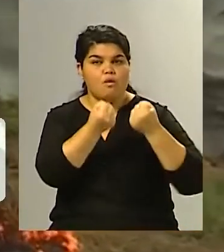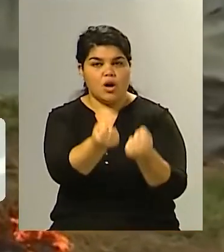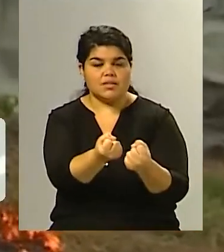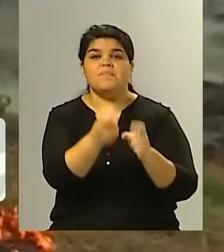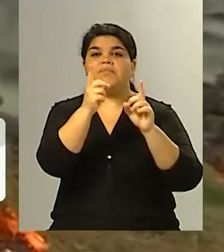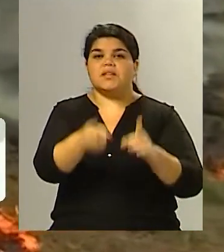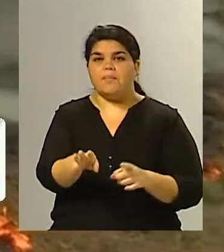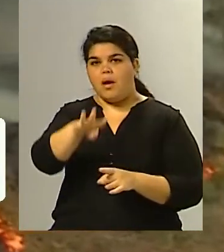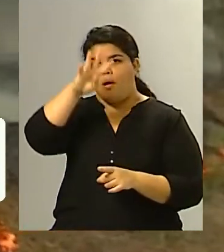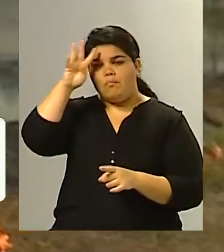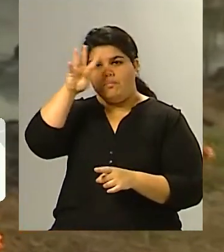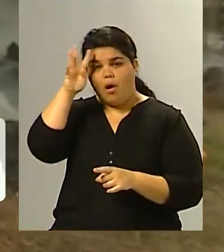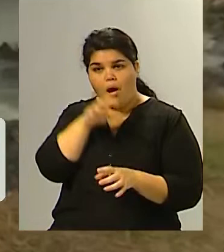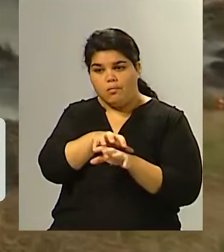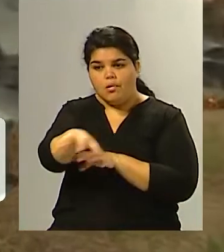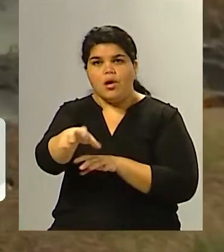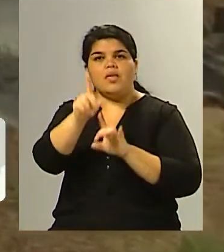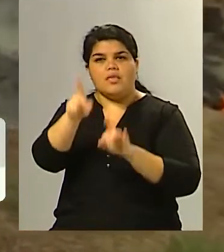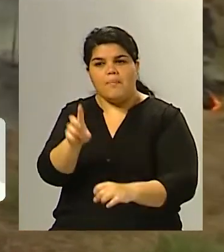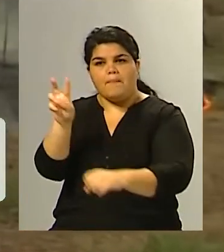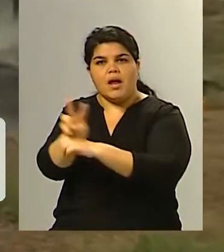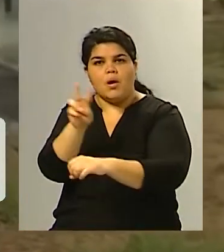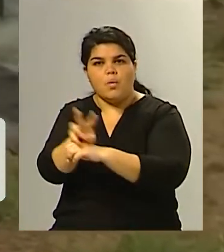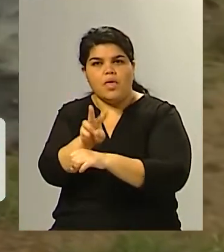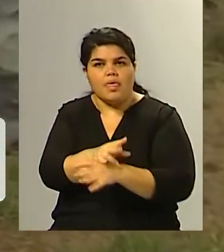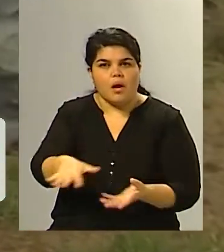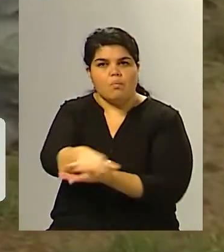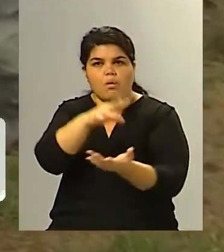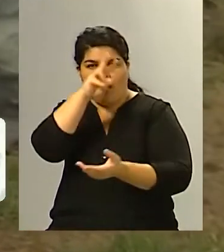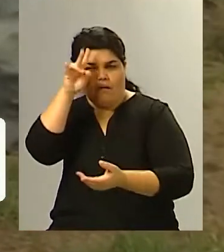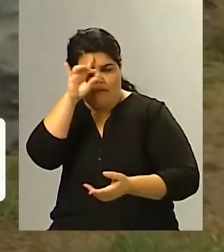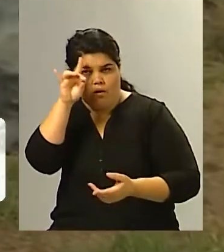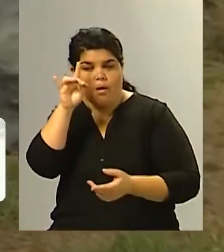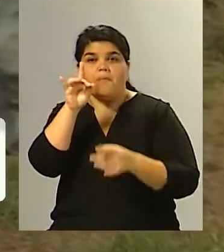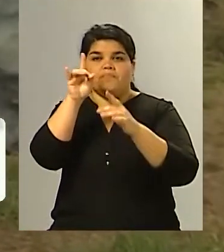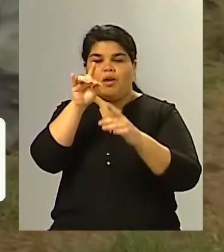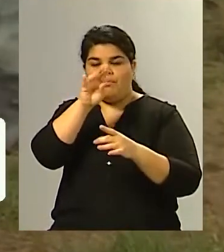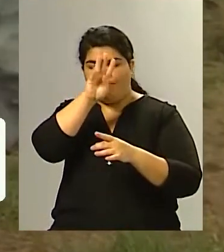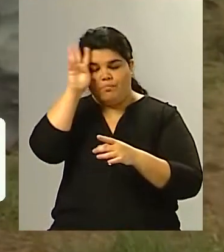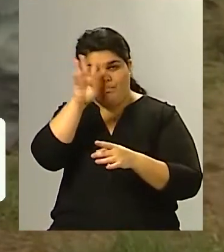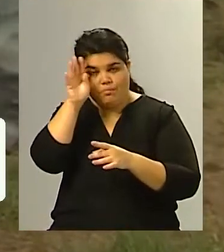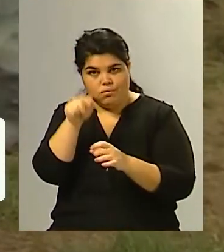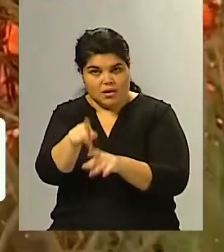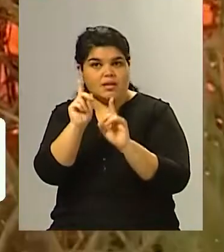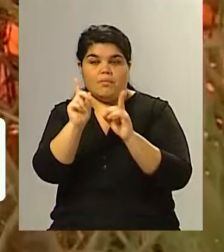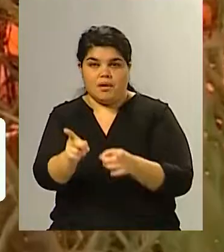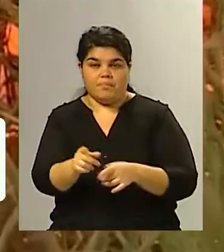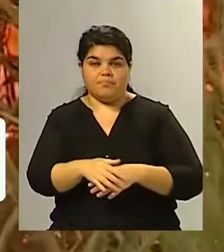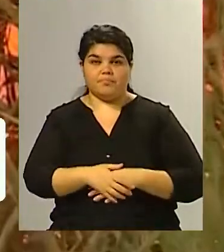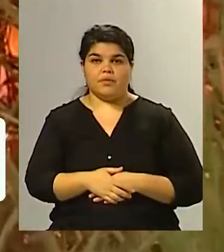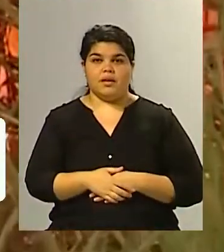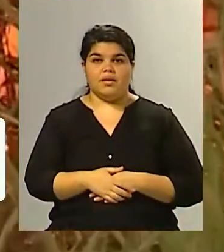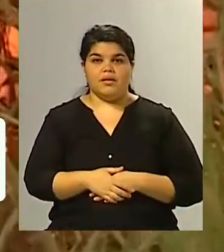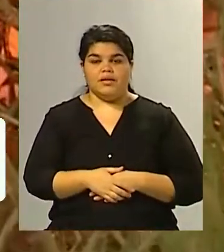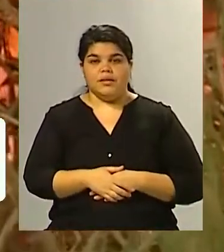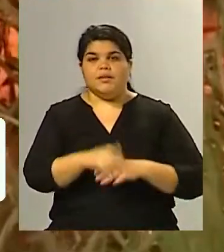los pueblos indígenas. Y bien, si miramos en segundo lugar, otro indicio muy fuerte es que de todos